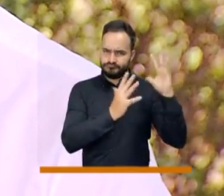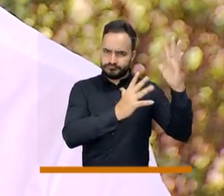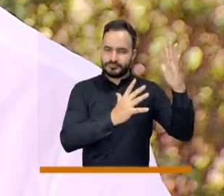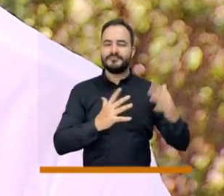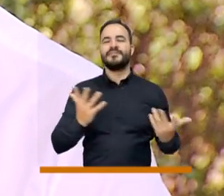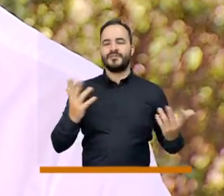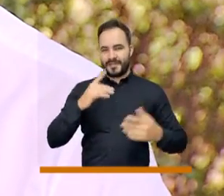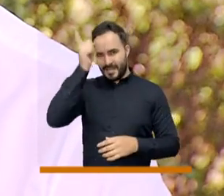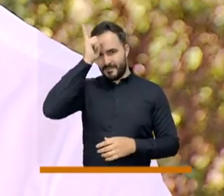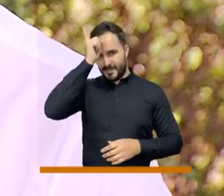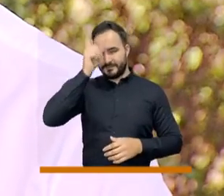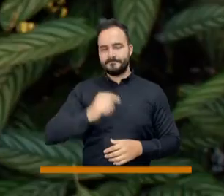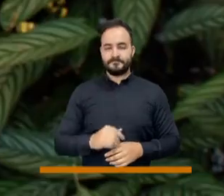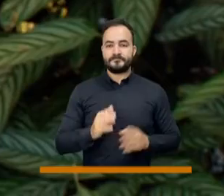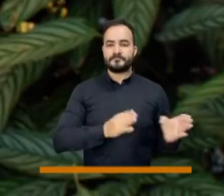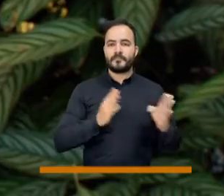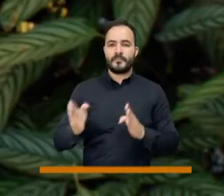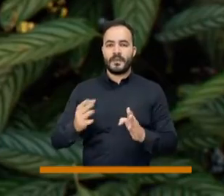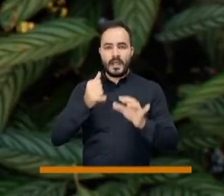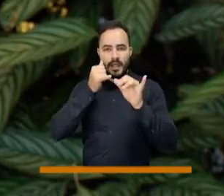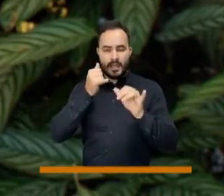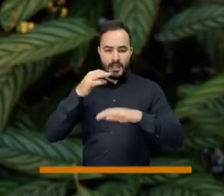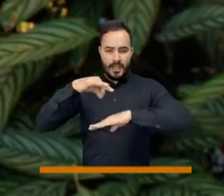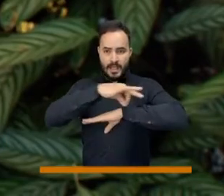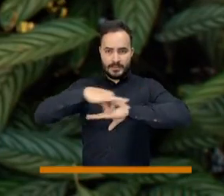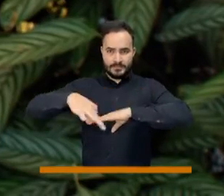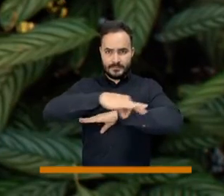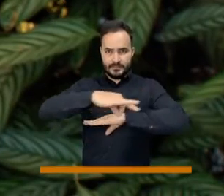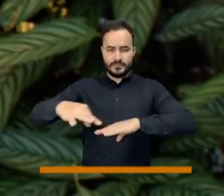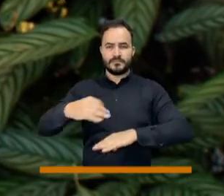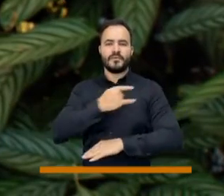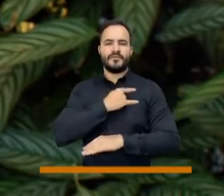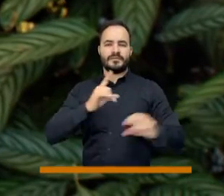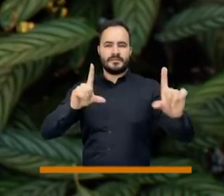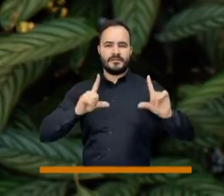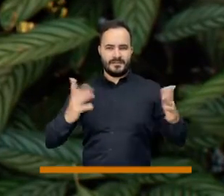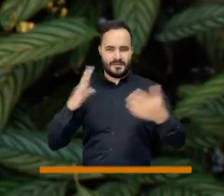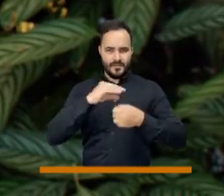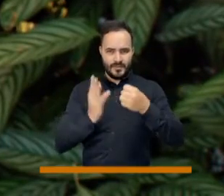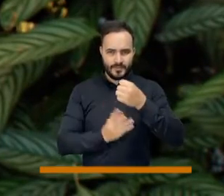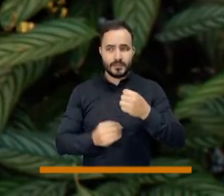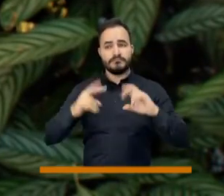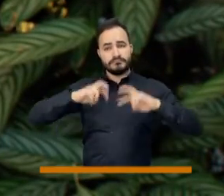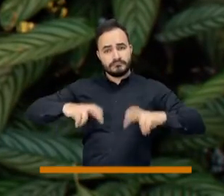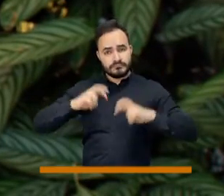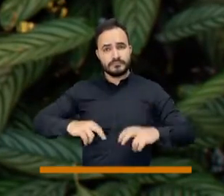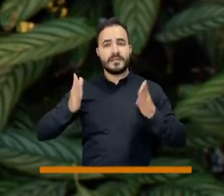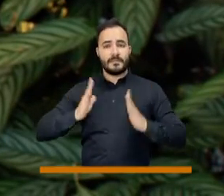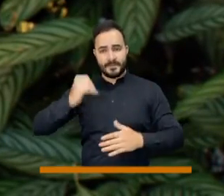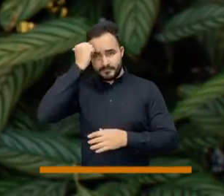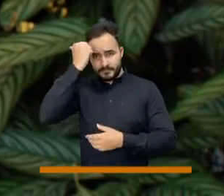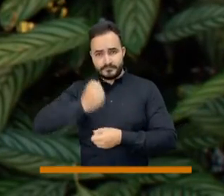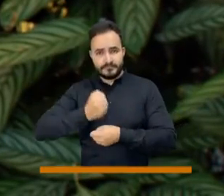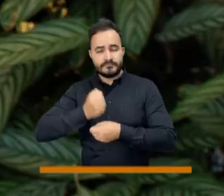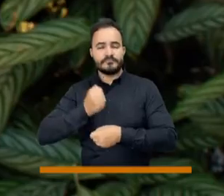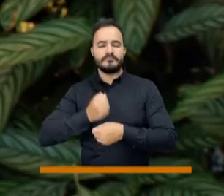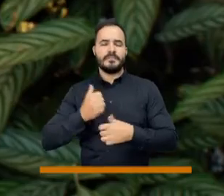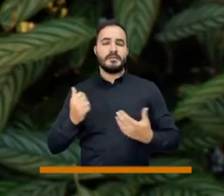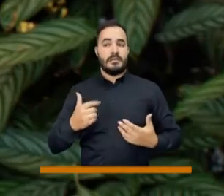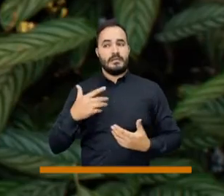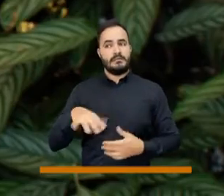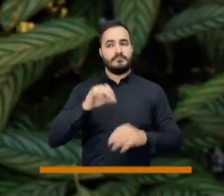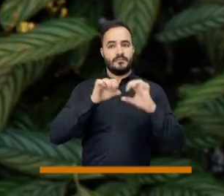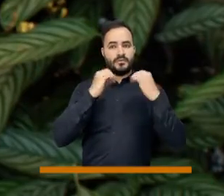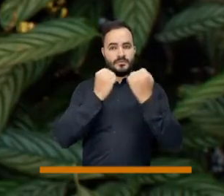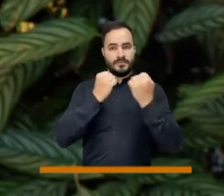en Alemania, arquitecto de la UPB, investigador, docente, asesor y funcionario, además destacado del municipio